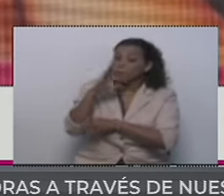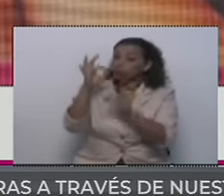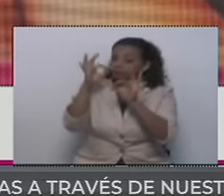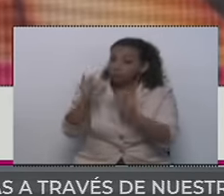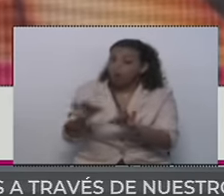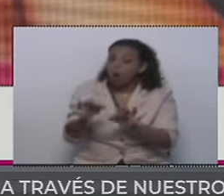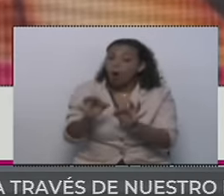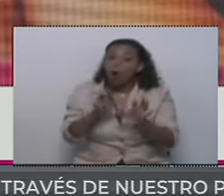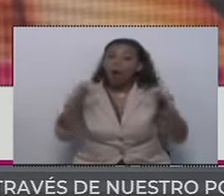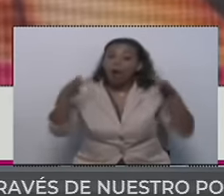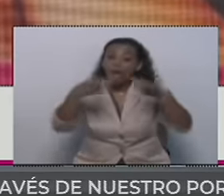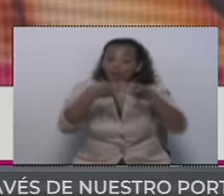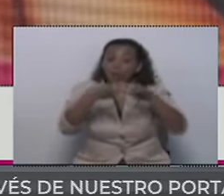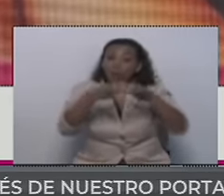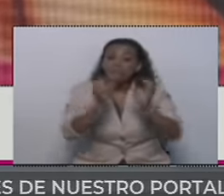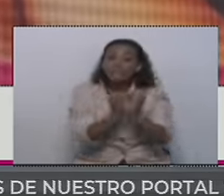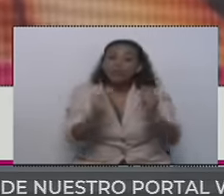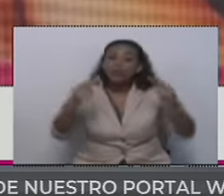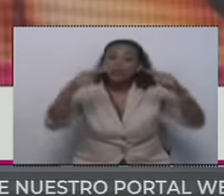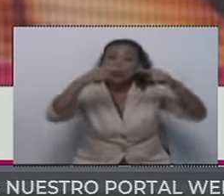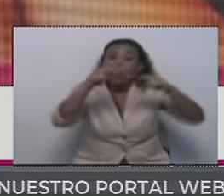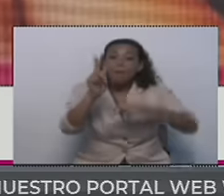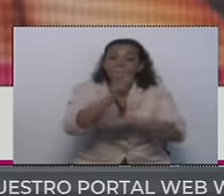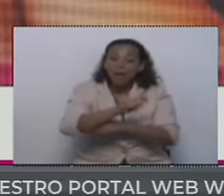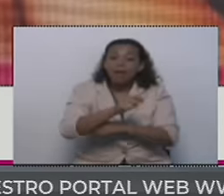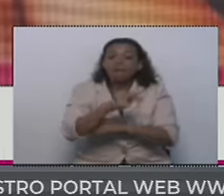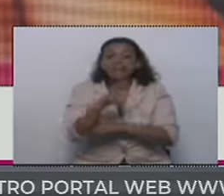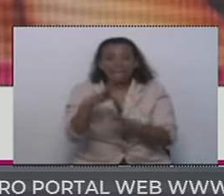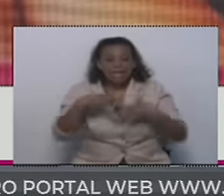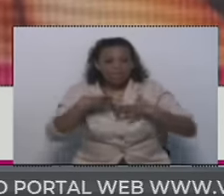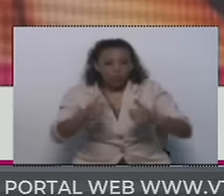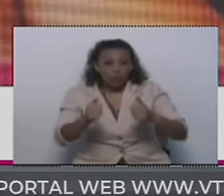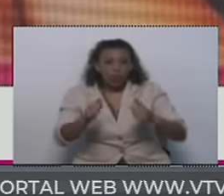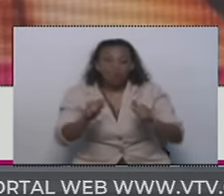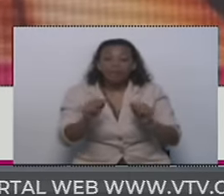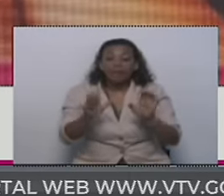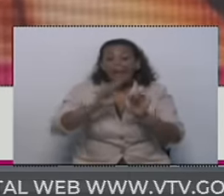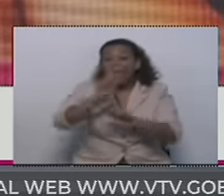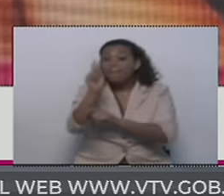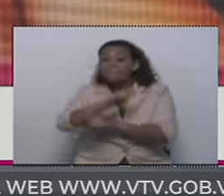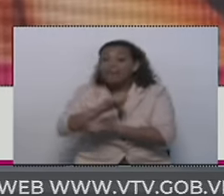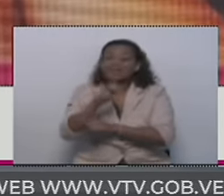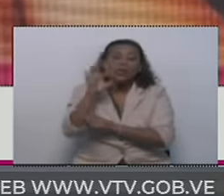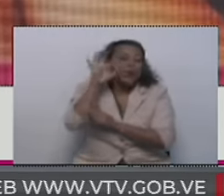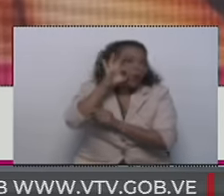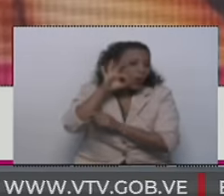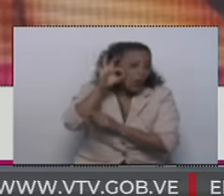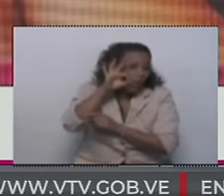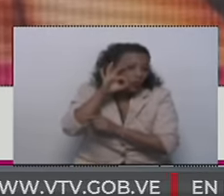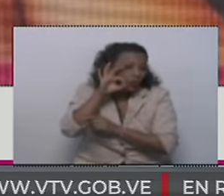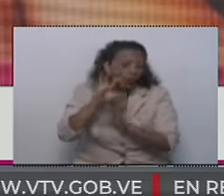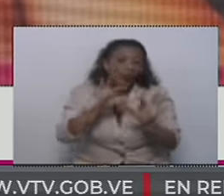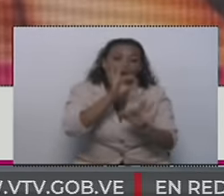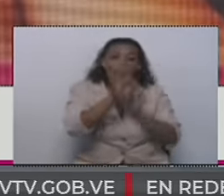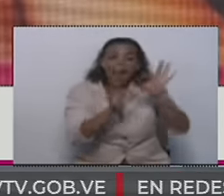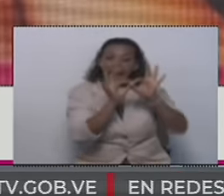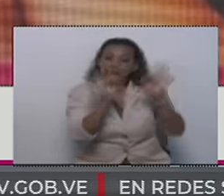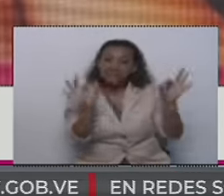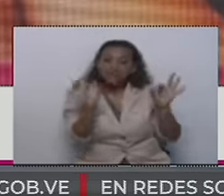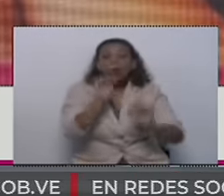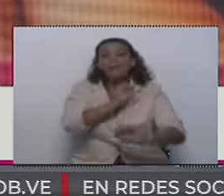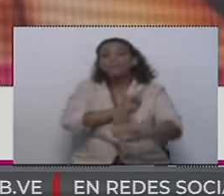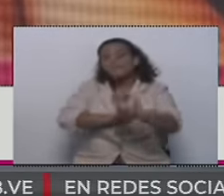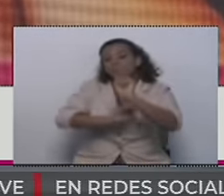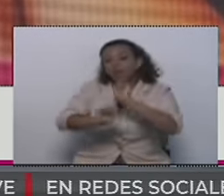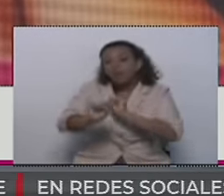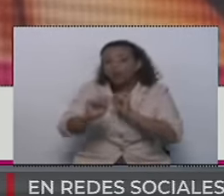la Organización Mundial de la Salud como el mes rosa, que es el mes de la prevención y